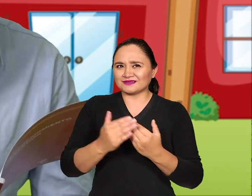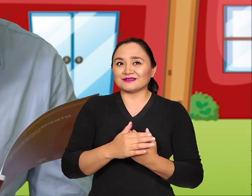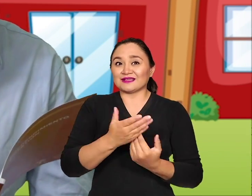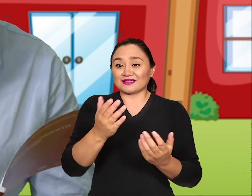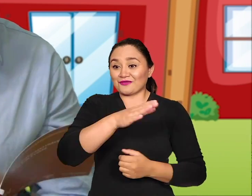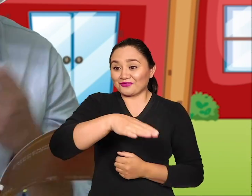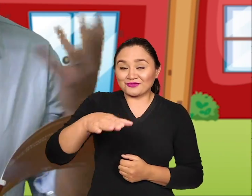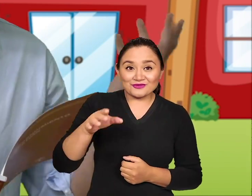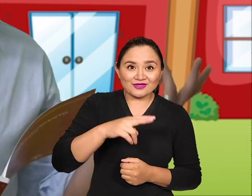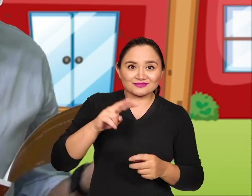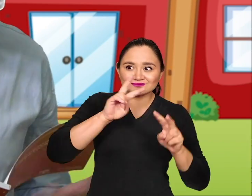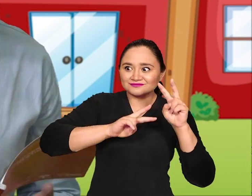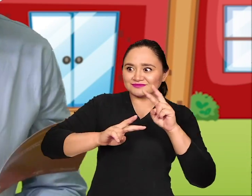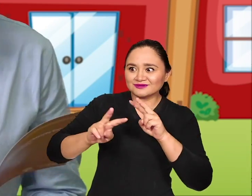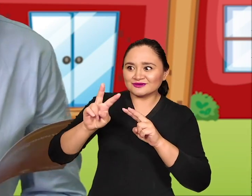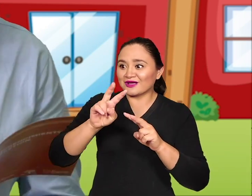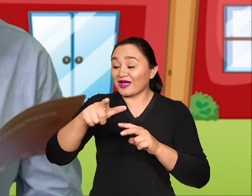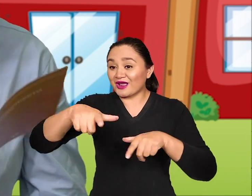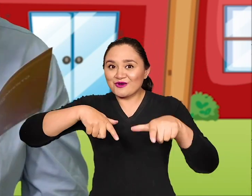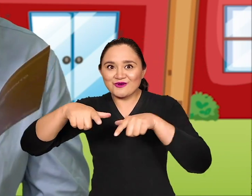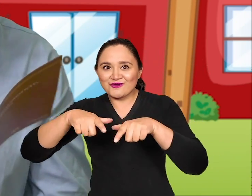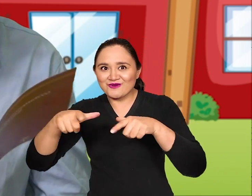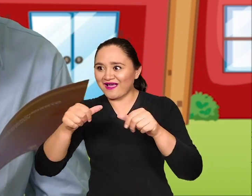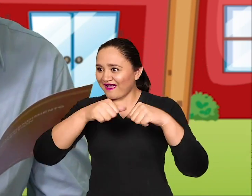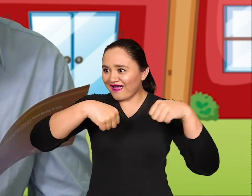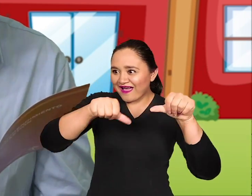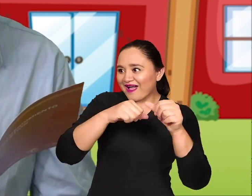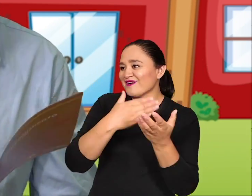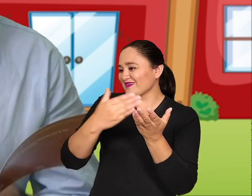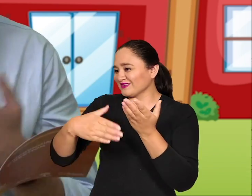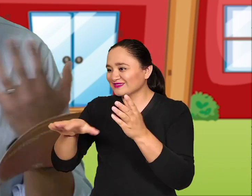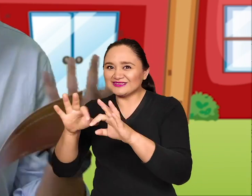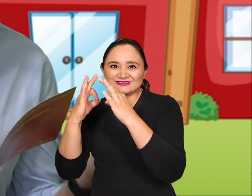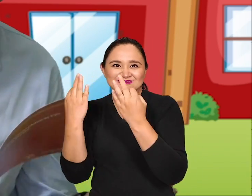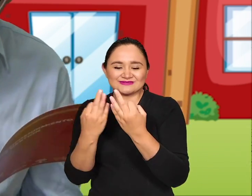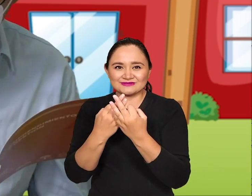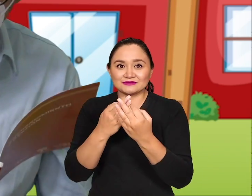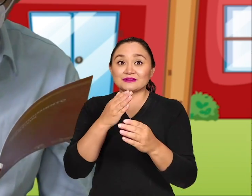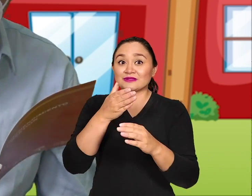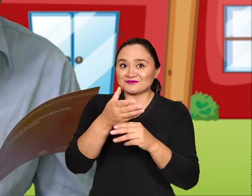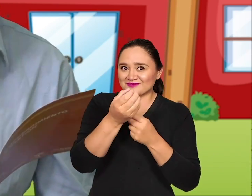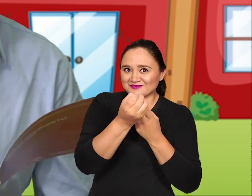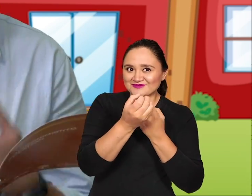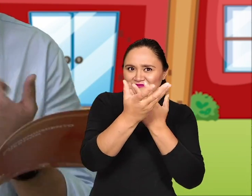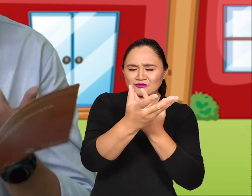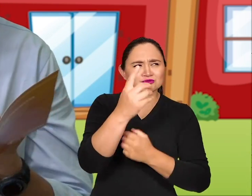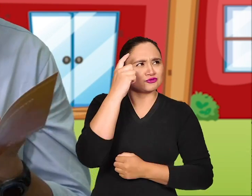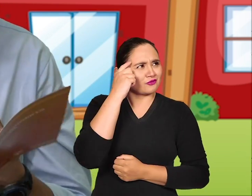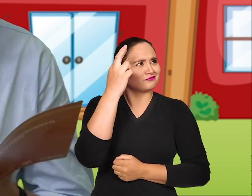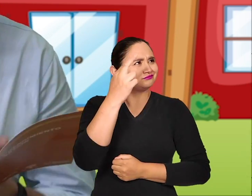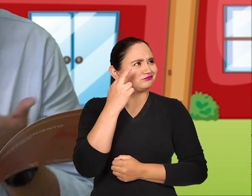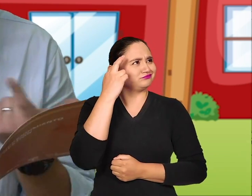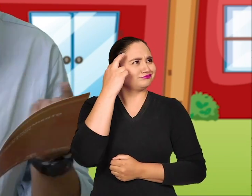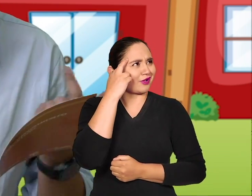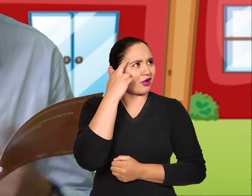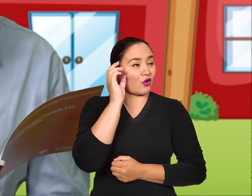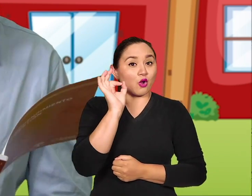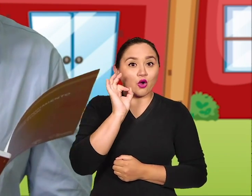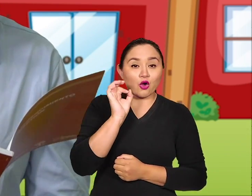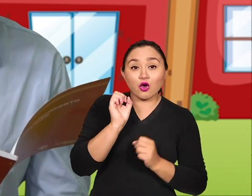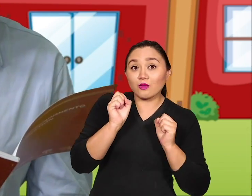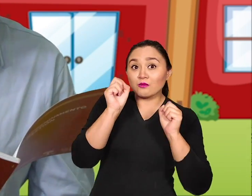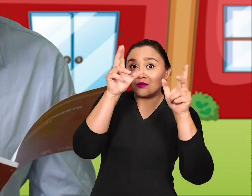estudiantes experimentan en los espacios que hemos mencionado y luego cuentan sus observaciones de manera reflexiva y